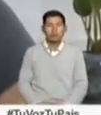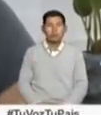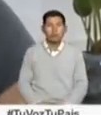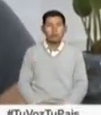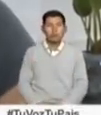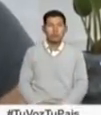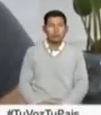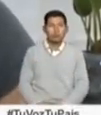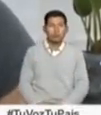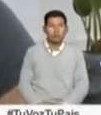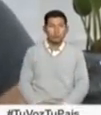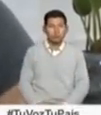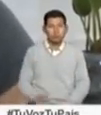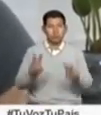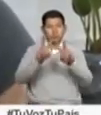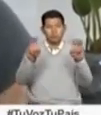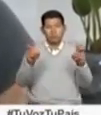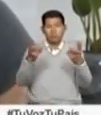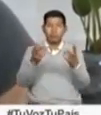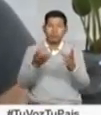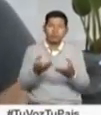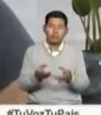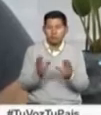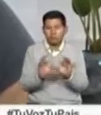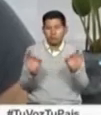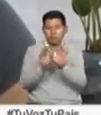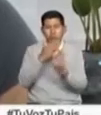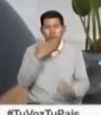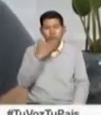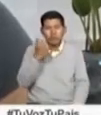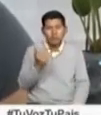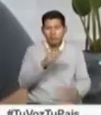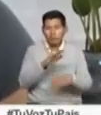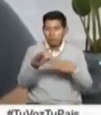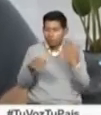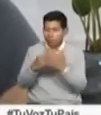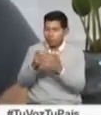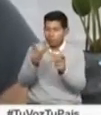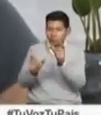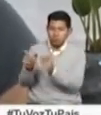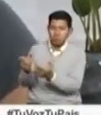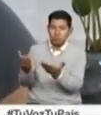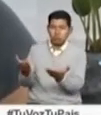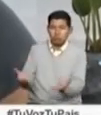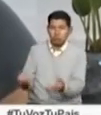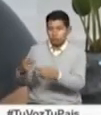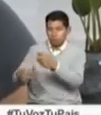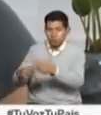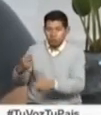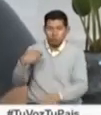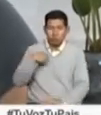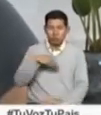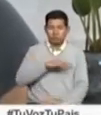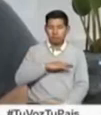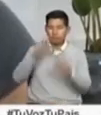el tema de mejorar los sistemas de acompañamiento de las víctimas. Comenzar con campañas para que las